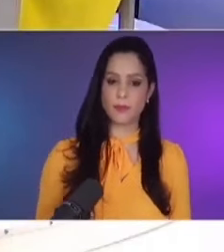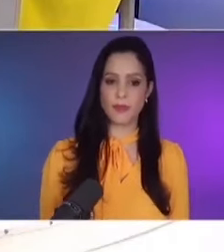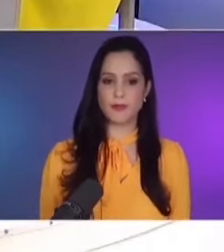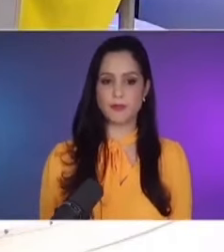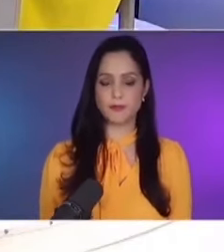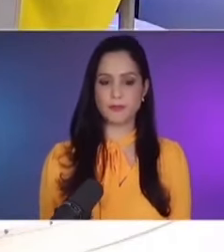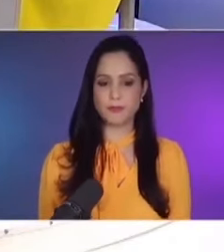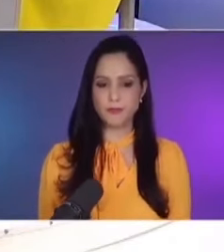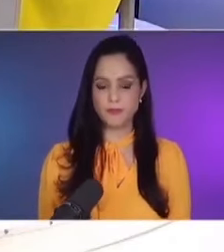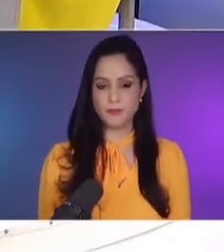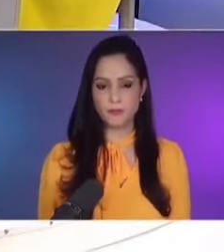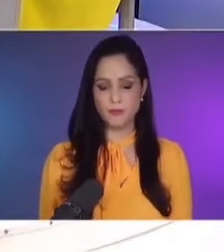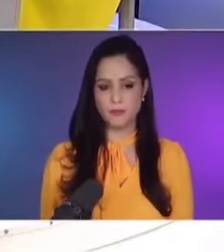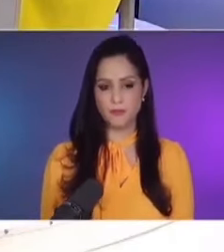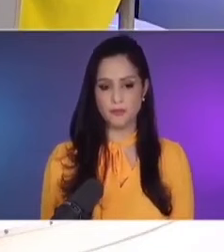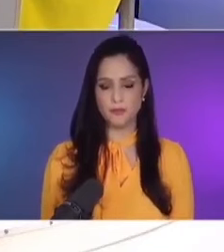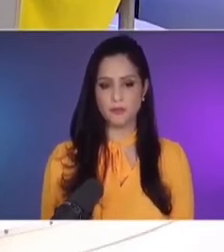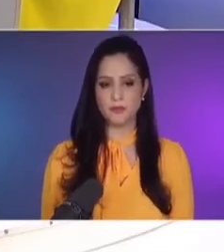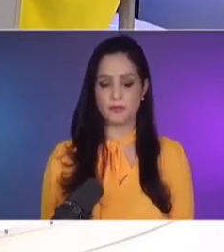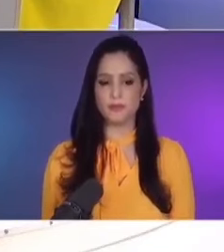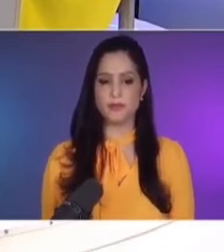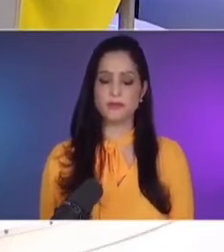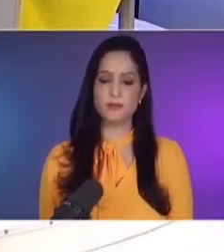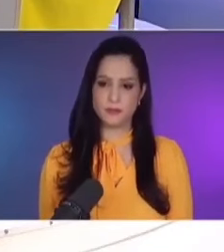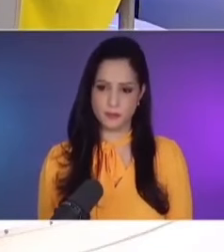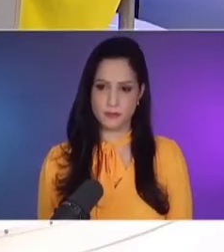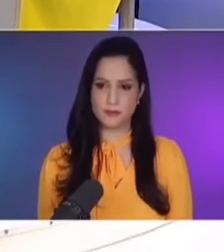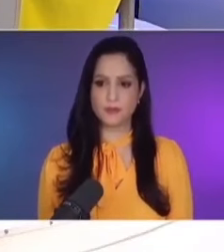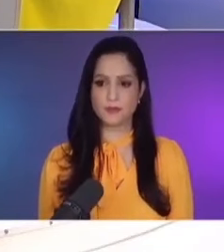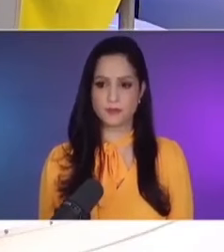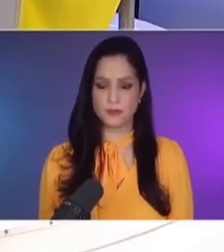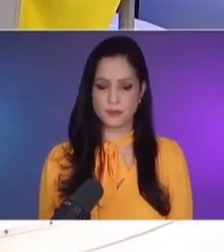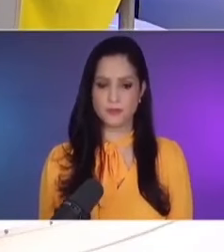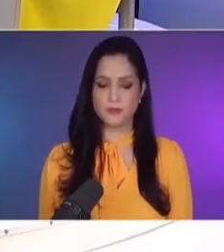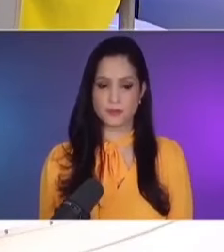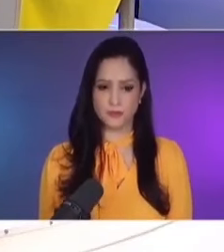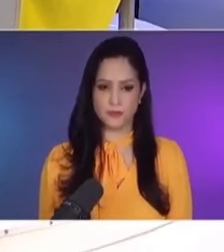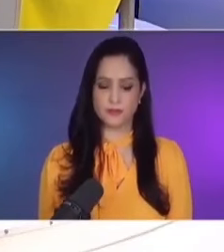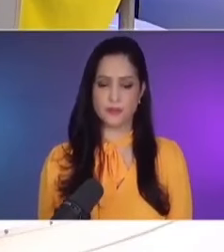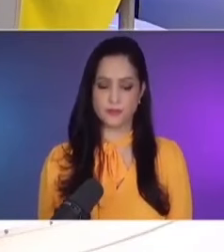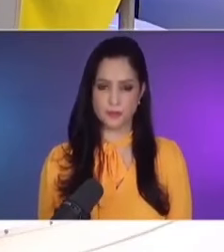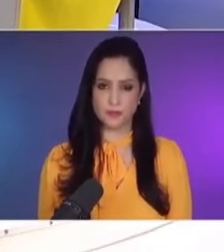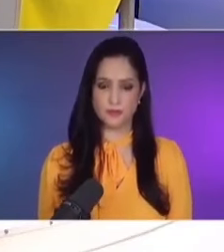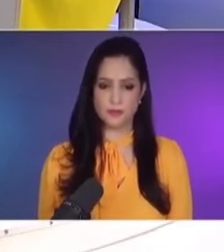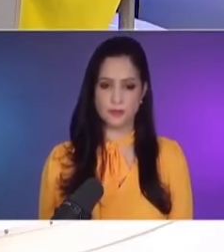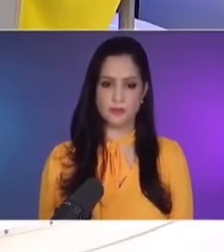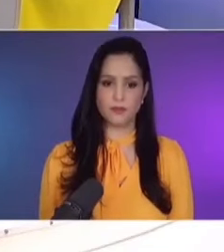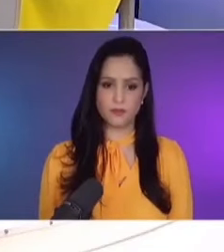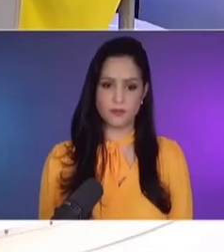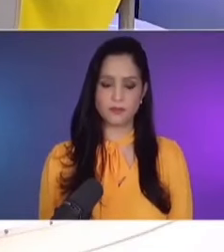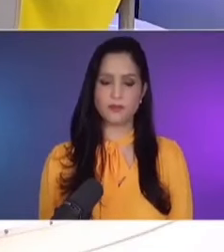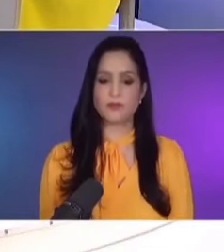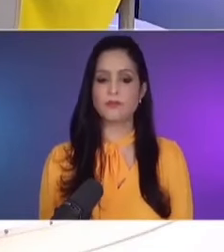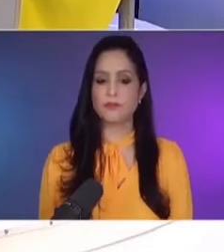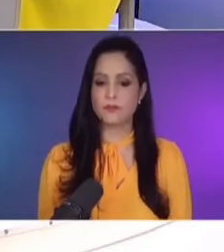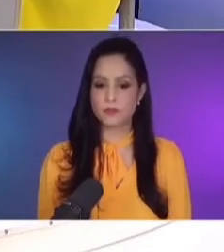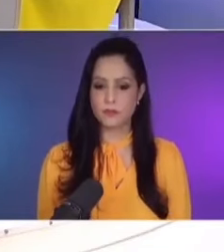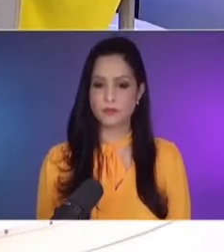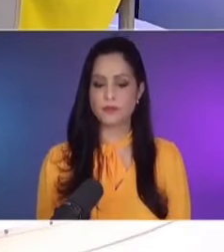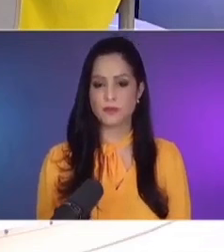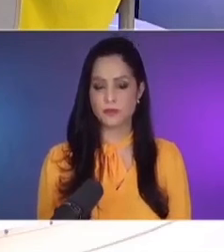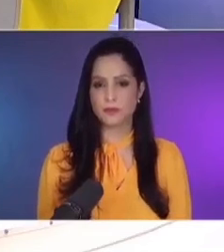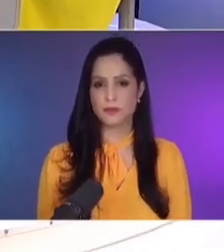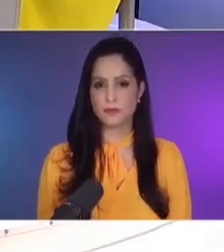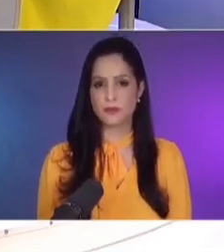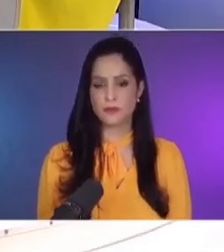seaa y no estoy hablando del presidente porque no lo sé la gente entiende la importancia de la cultura señores la educación